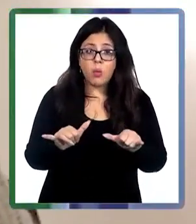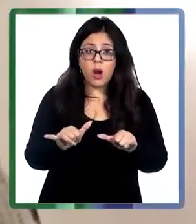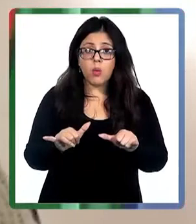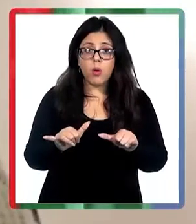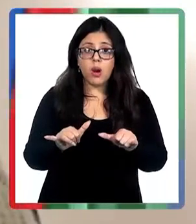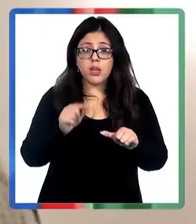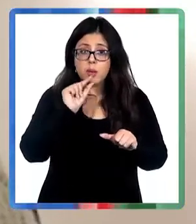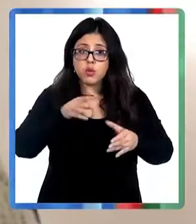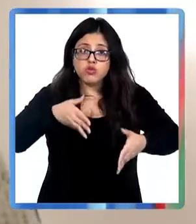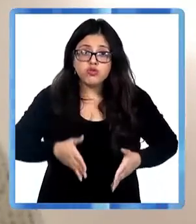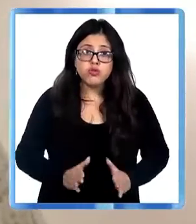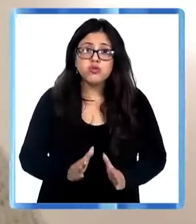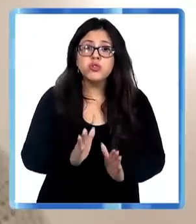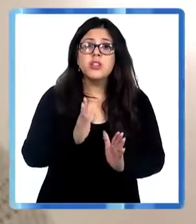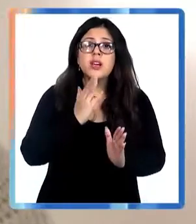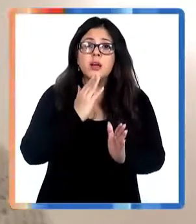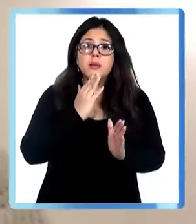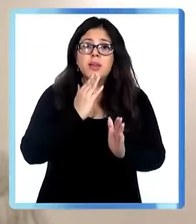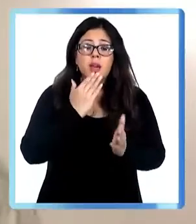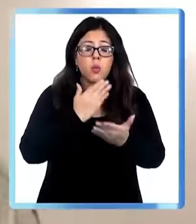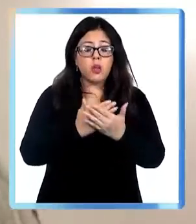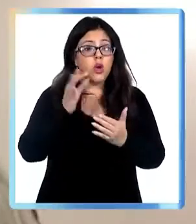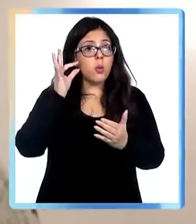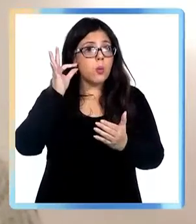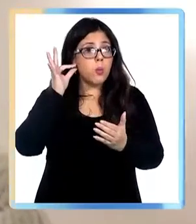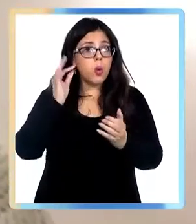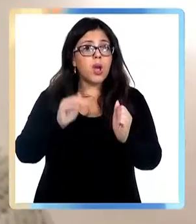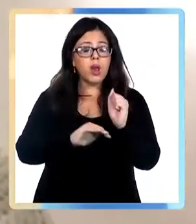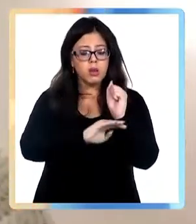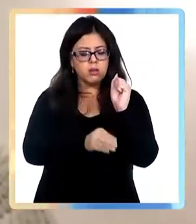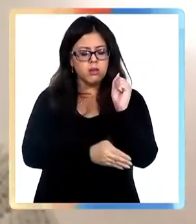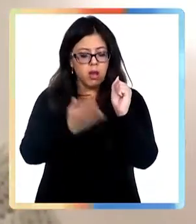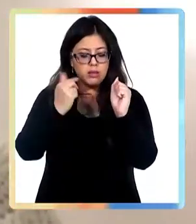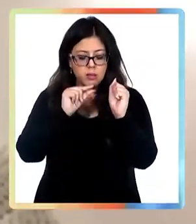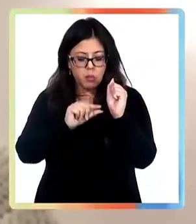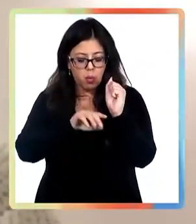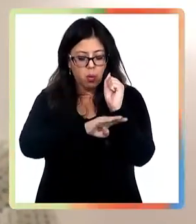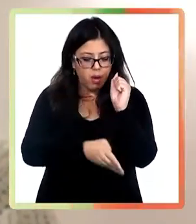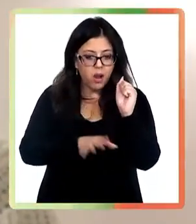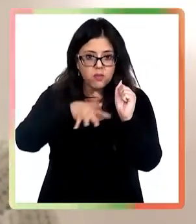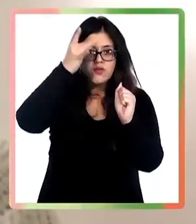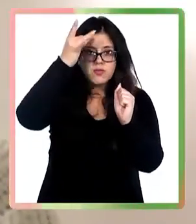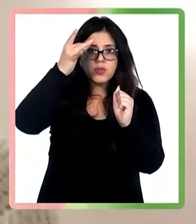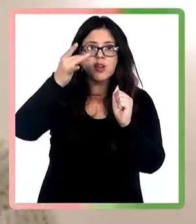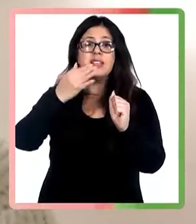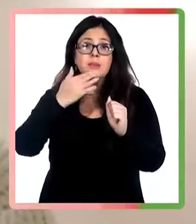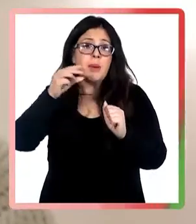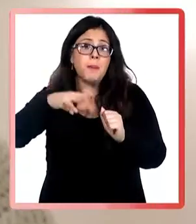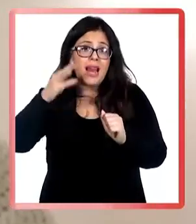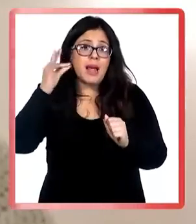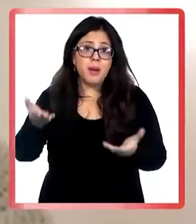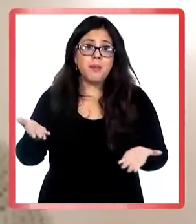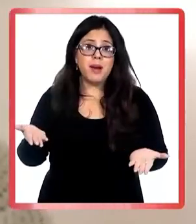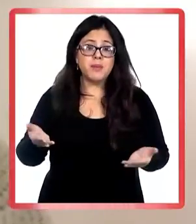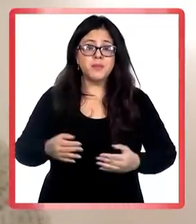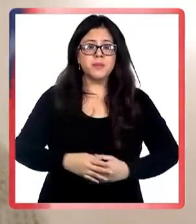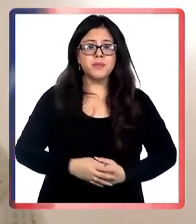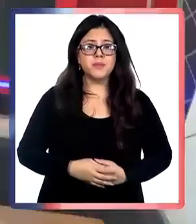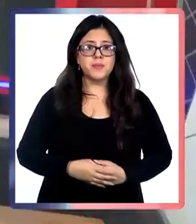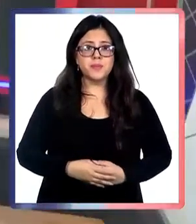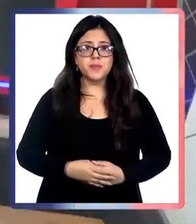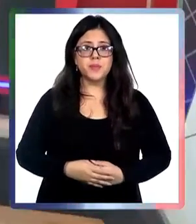bebé por nacer, como al feto que se está formando, como a la embarazada, y por eso es tan importante que tengamos esquemas de inmunización